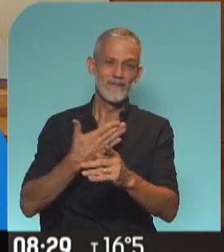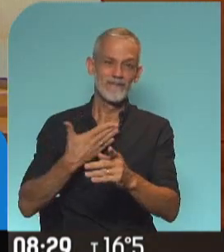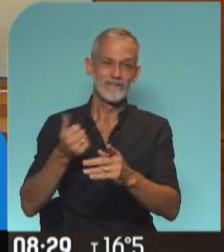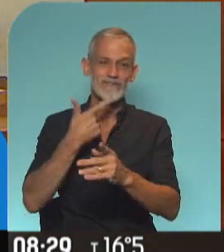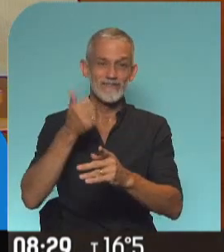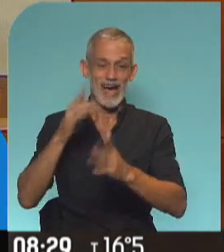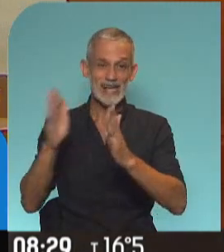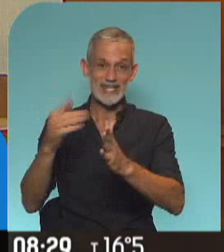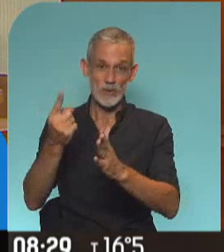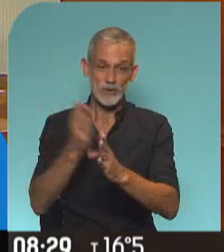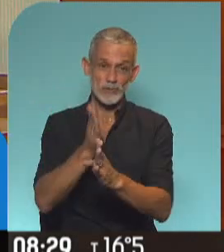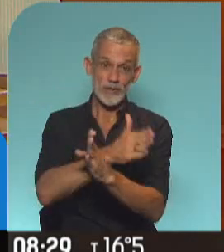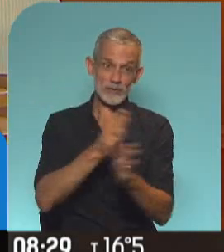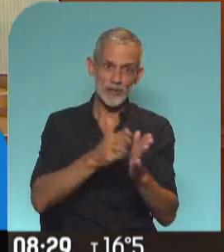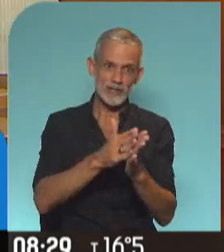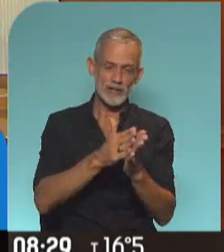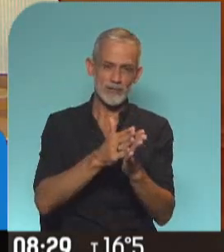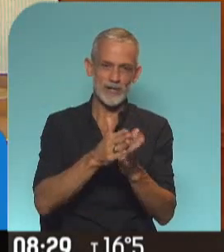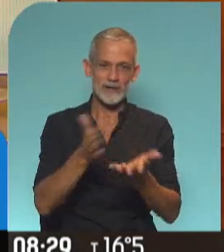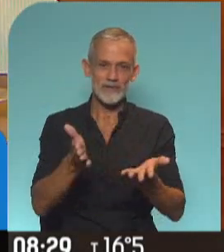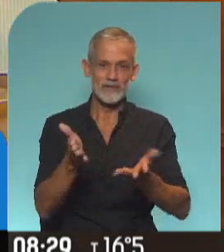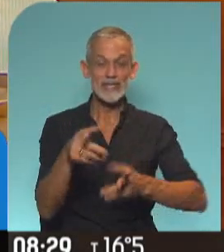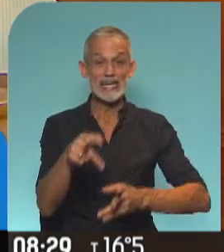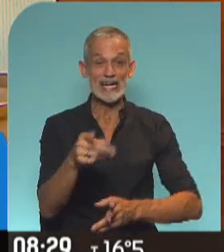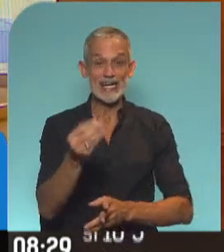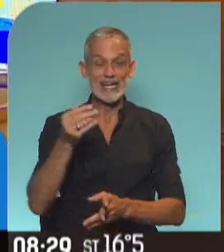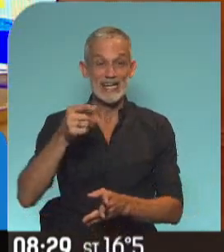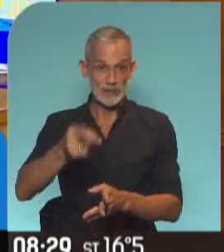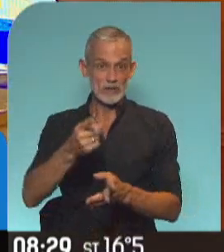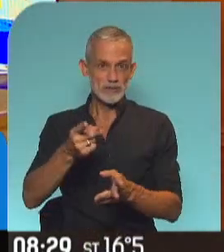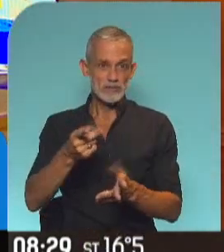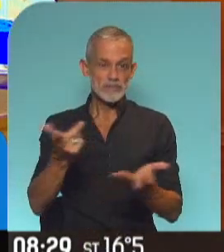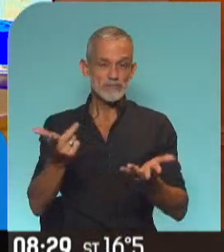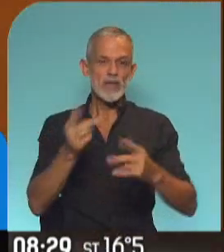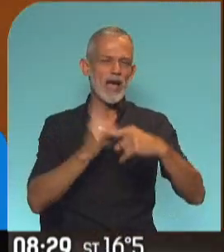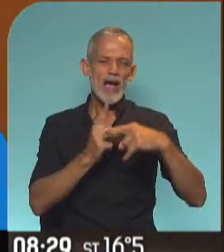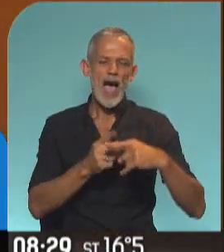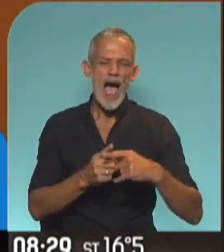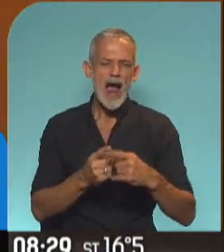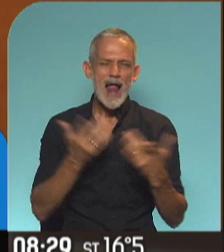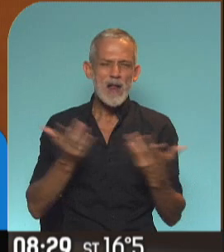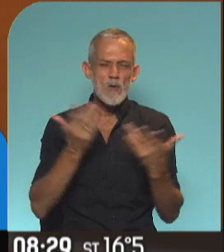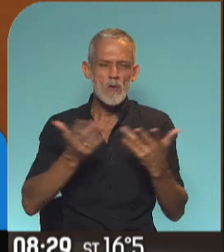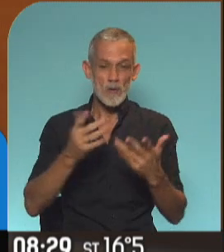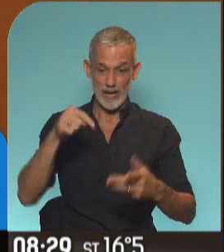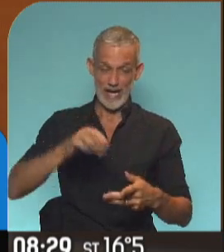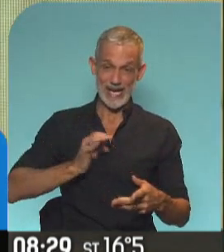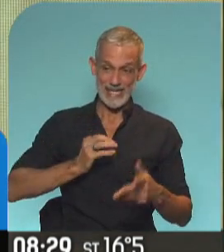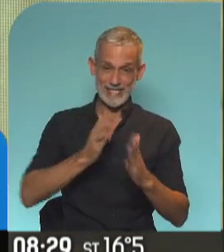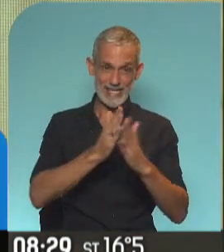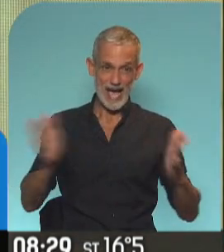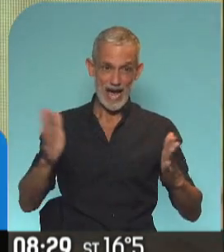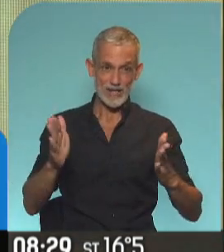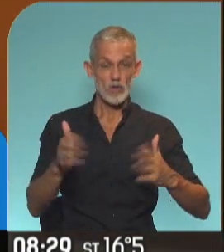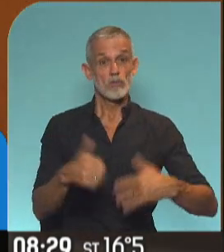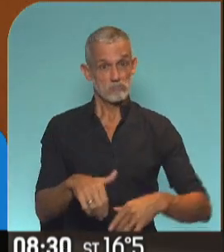por esa y que calcula saber con suerte en el mejor de los cambios en el mejor de los casos y siendo muy optimistas este año este año a